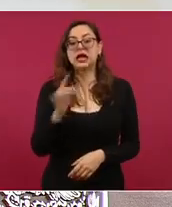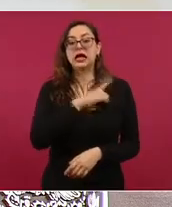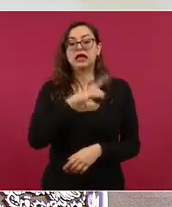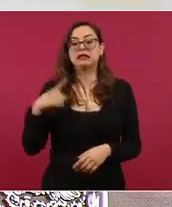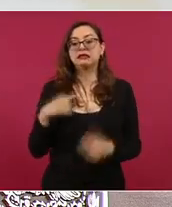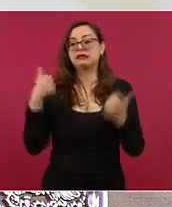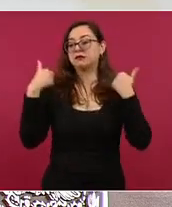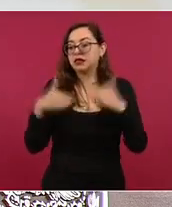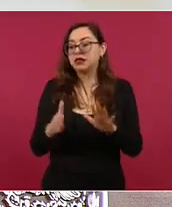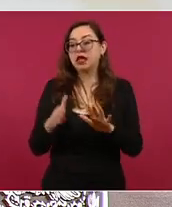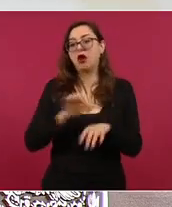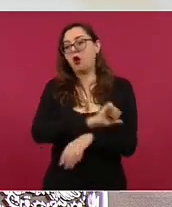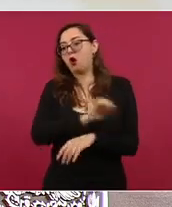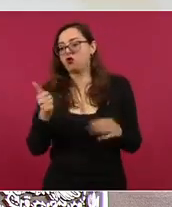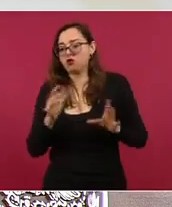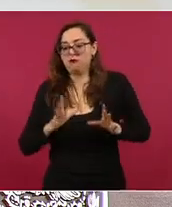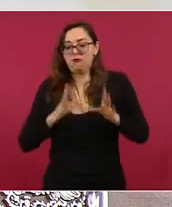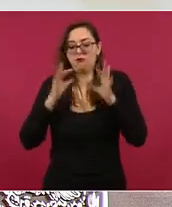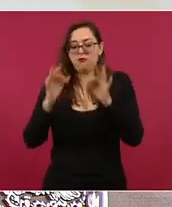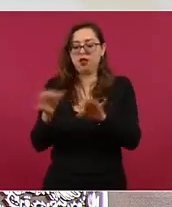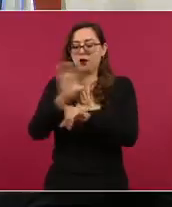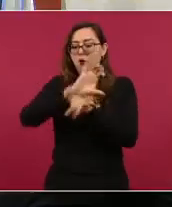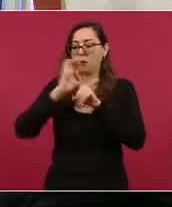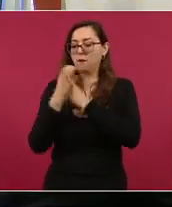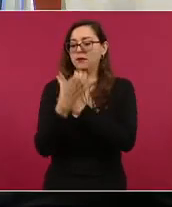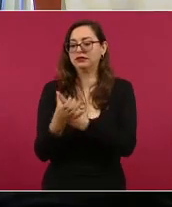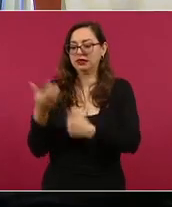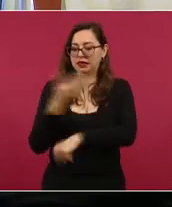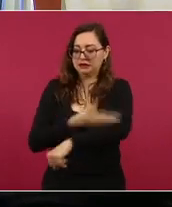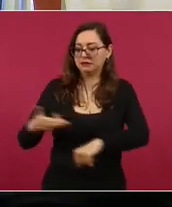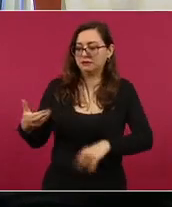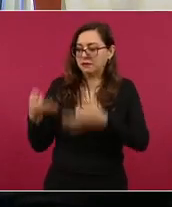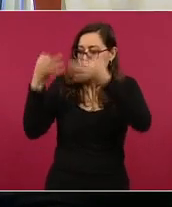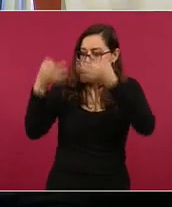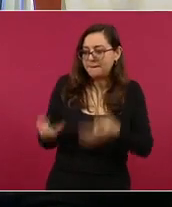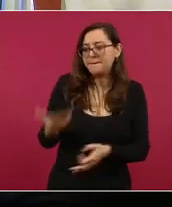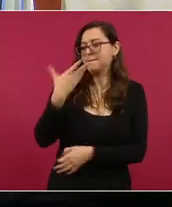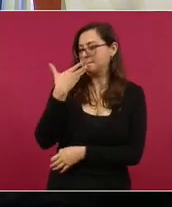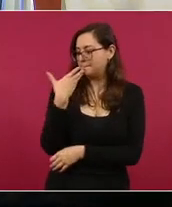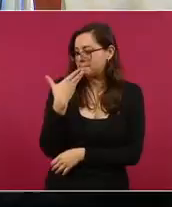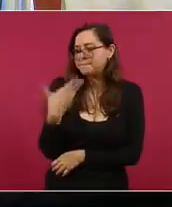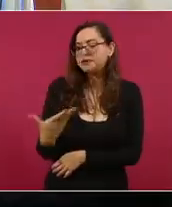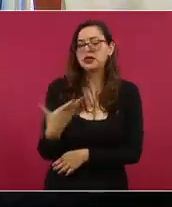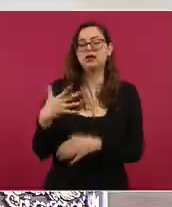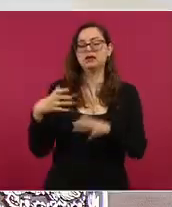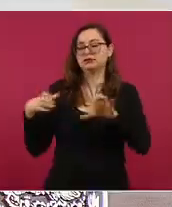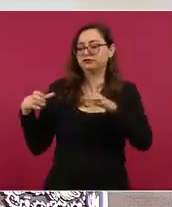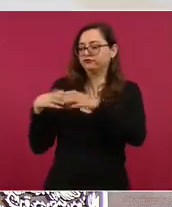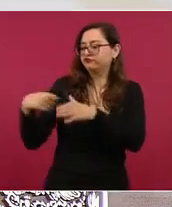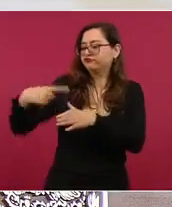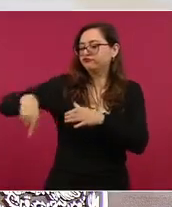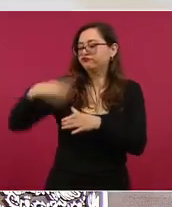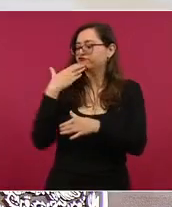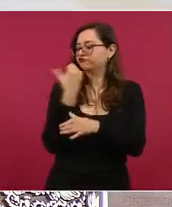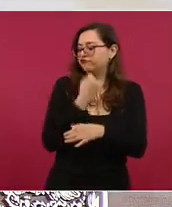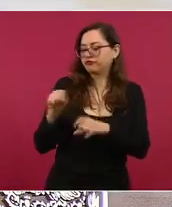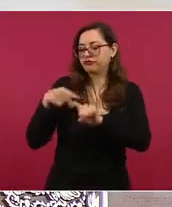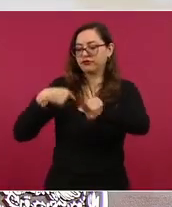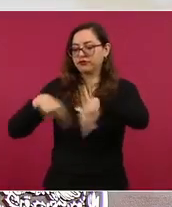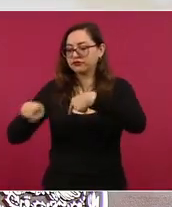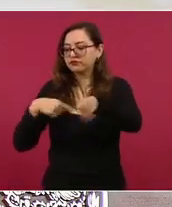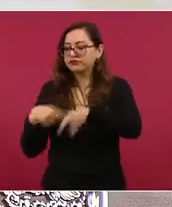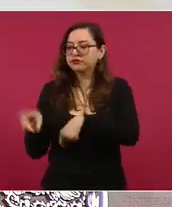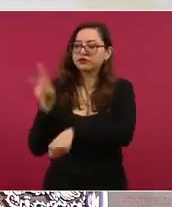un comité regulador conformado por especialistas independientes en fútbol que vigile el buen funcionamiento de la selección y de